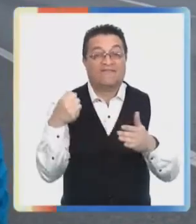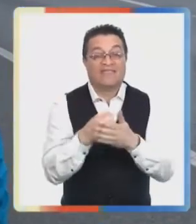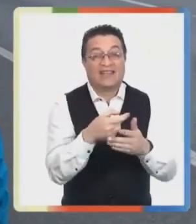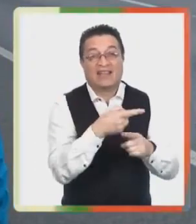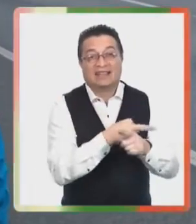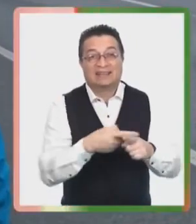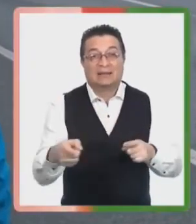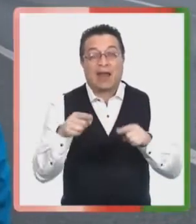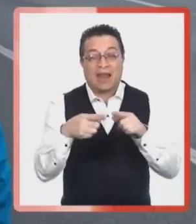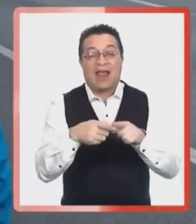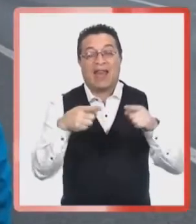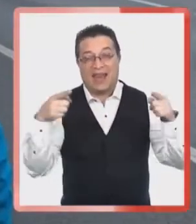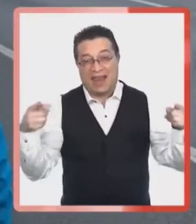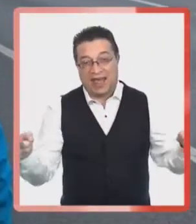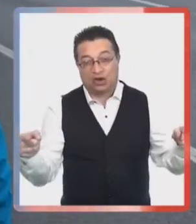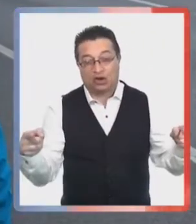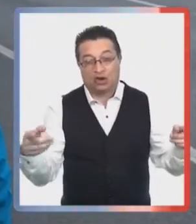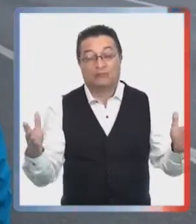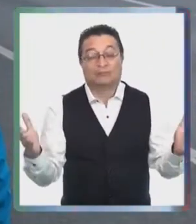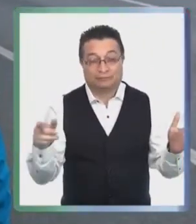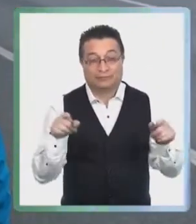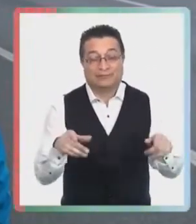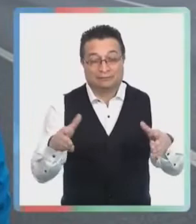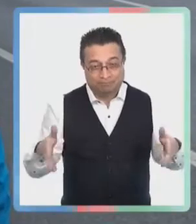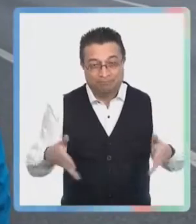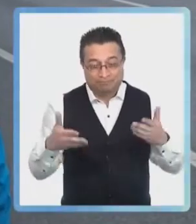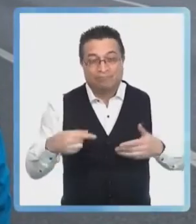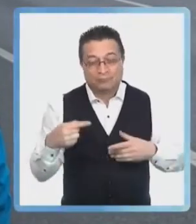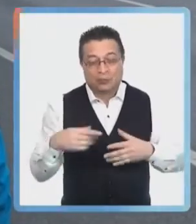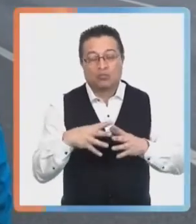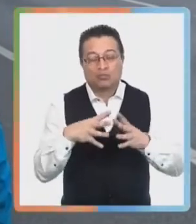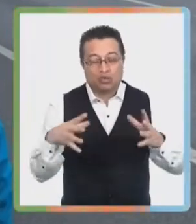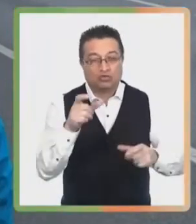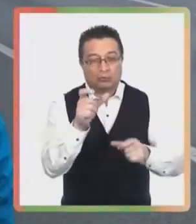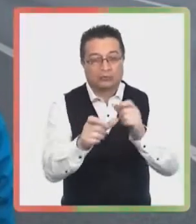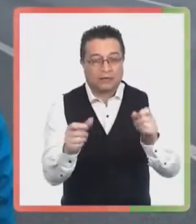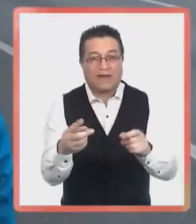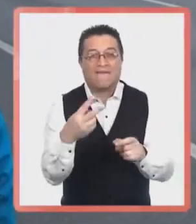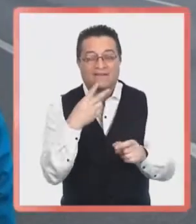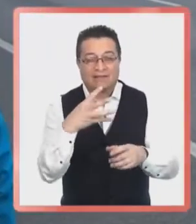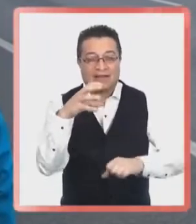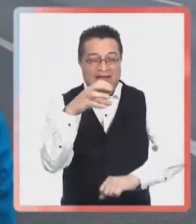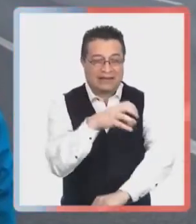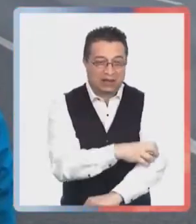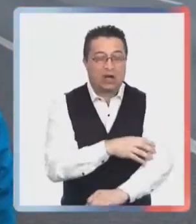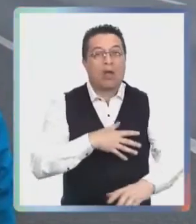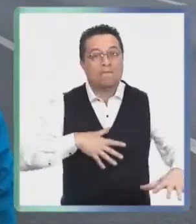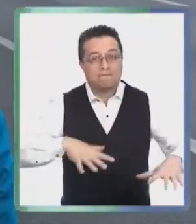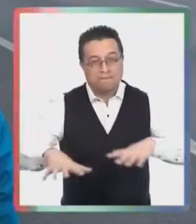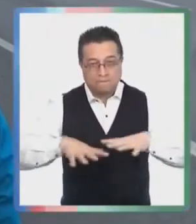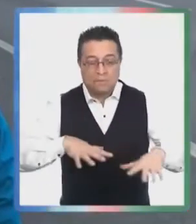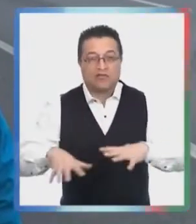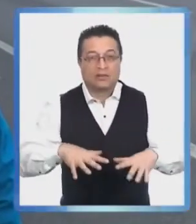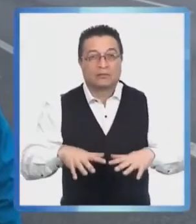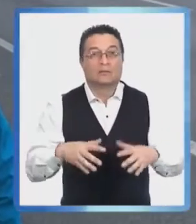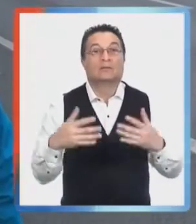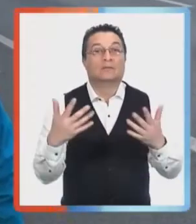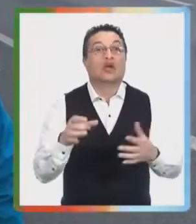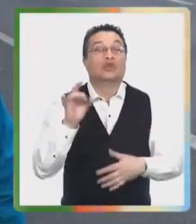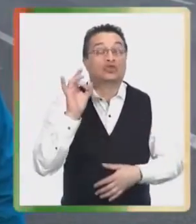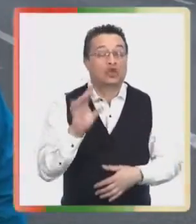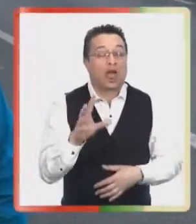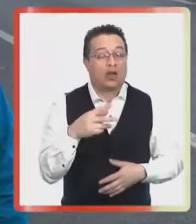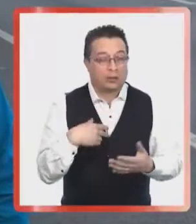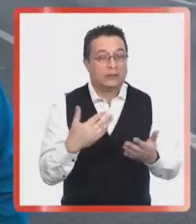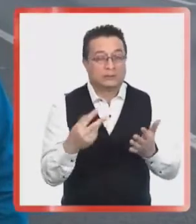tenemos esta ruta internacional en que el fin de semana, que es un fin de semana largo además, motiva a muchos de los habitantes de la región y de otras regiones